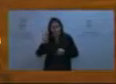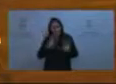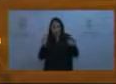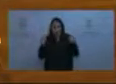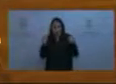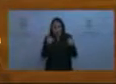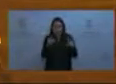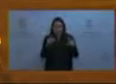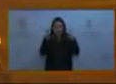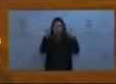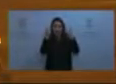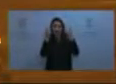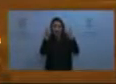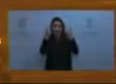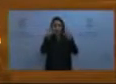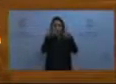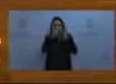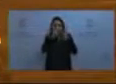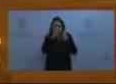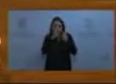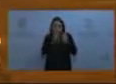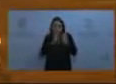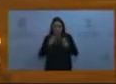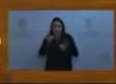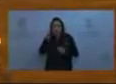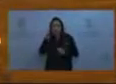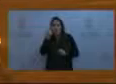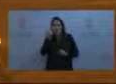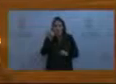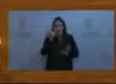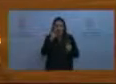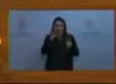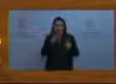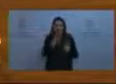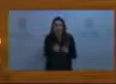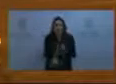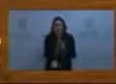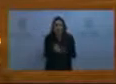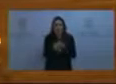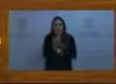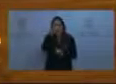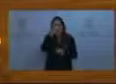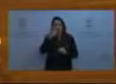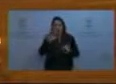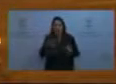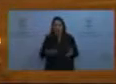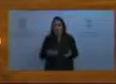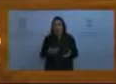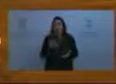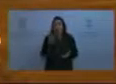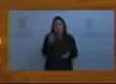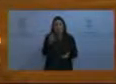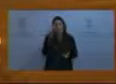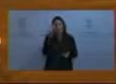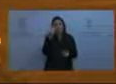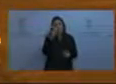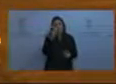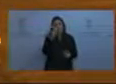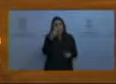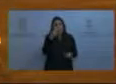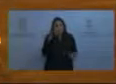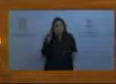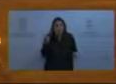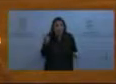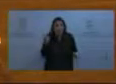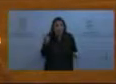intentando realizar descubrimientos sobre la serología de esta enfermedad y que nos parece interesante saber que